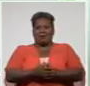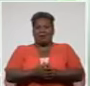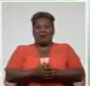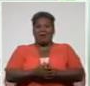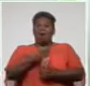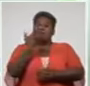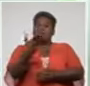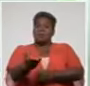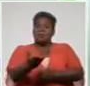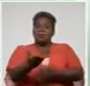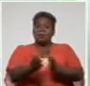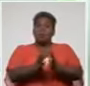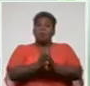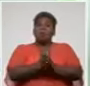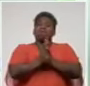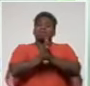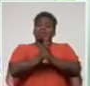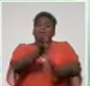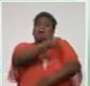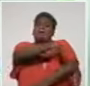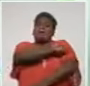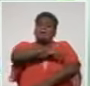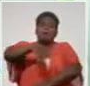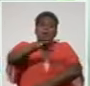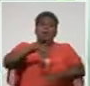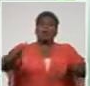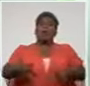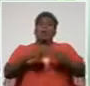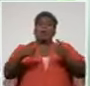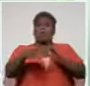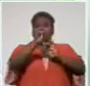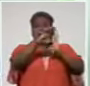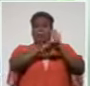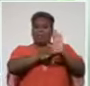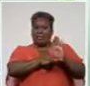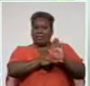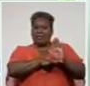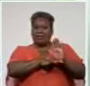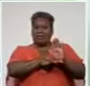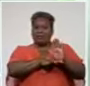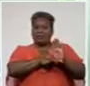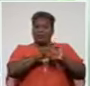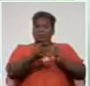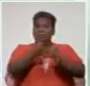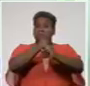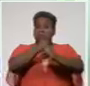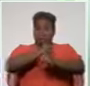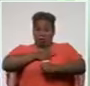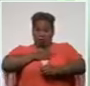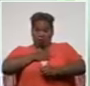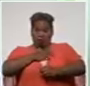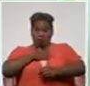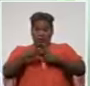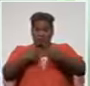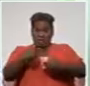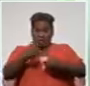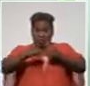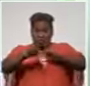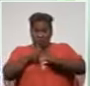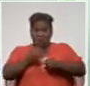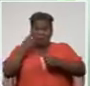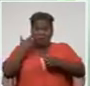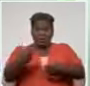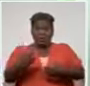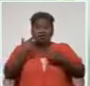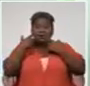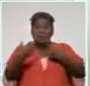población que cumplan con las medidas de bioseguridad que están establecidas, porque si la labor que nosotros estamos haciendo es importante, más importante es la labor